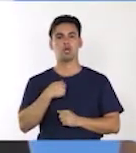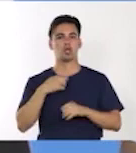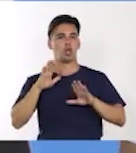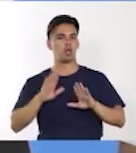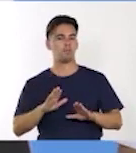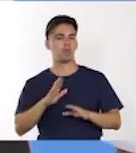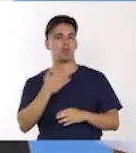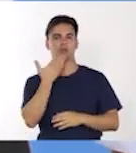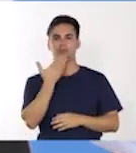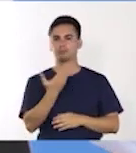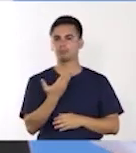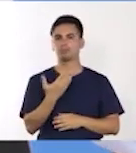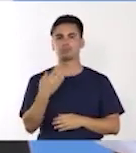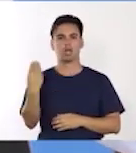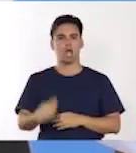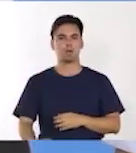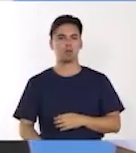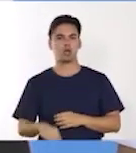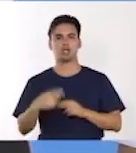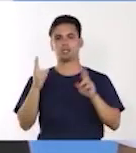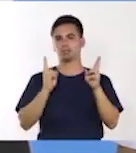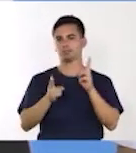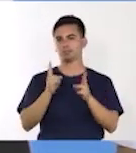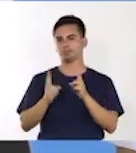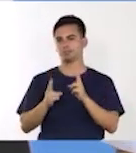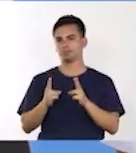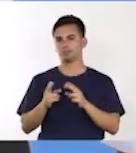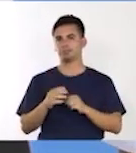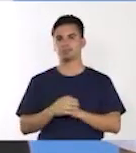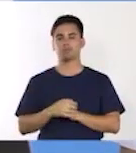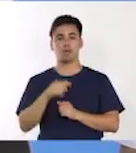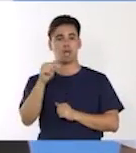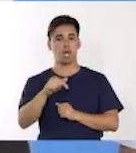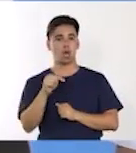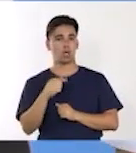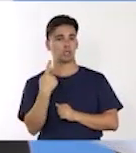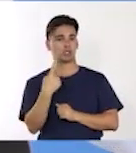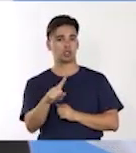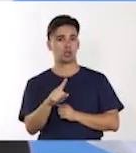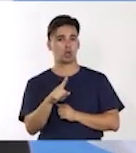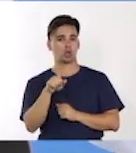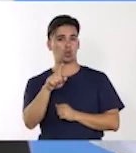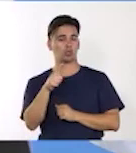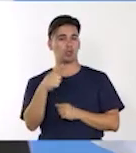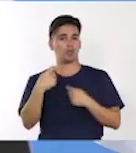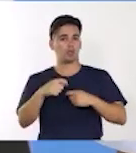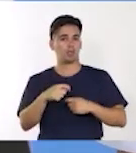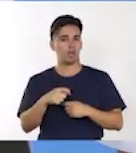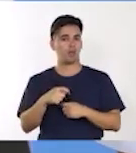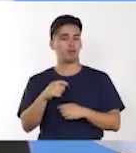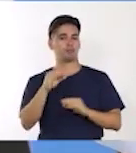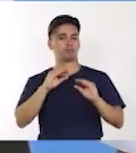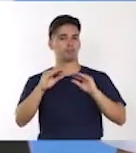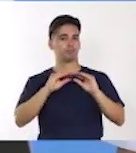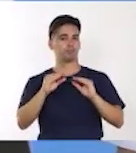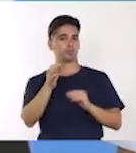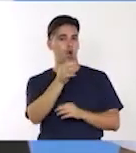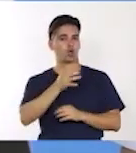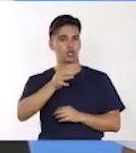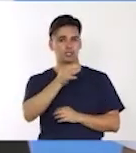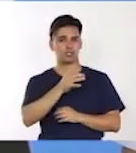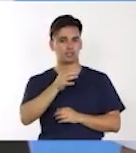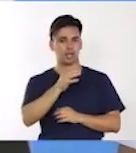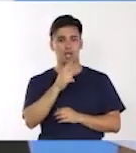Bueno, espero le haya sido de utilidad estas precisiones y ahora solo resta que ustedes trabajen de forma